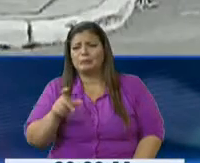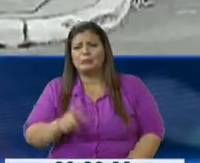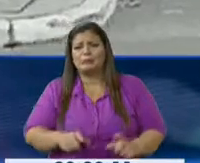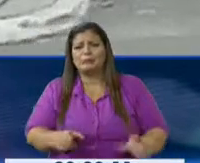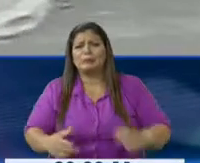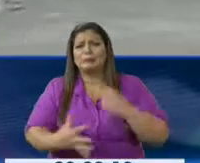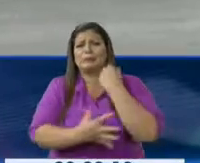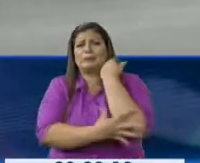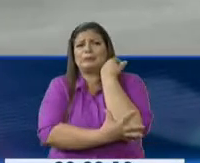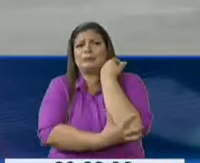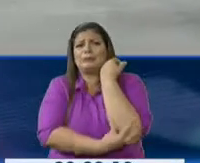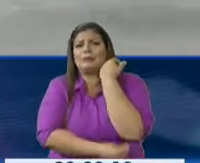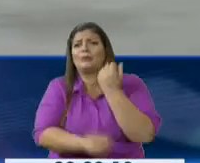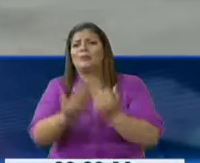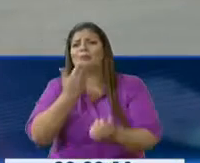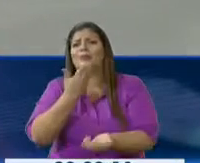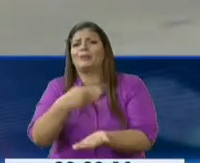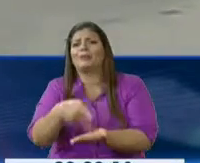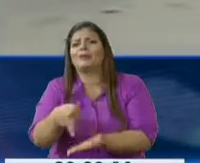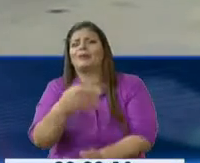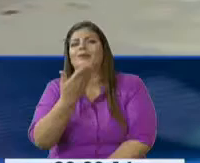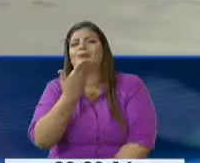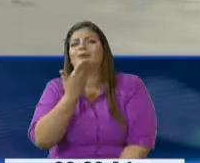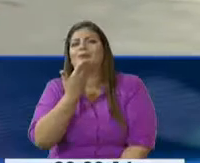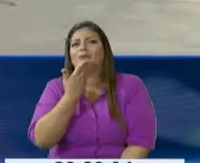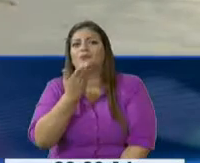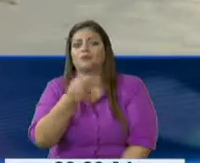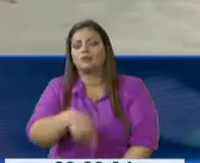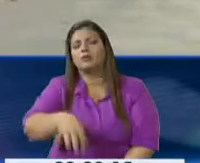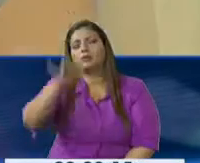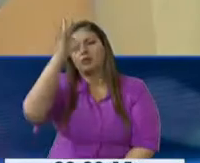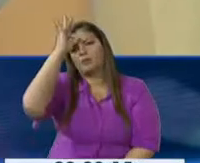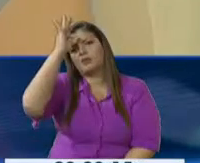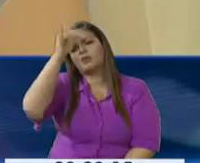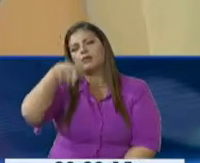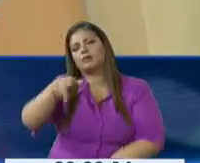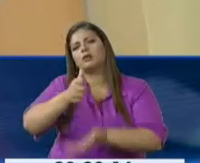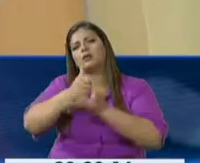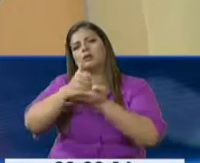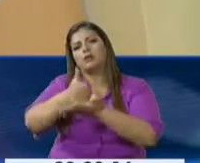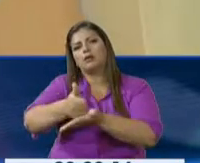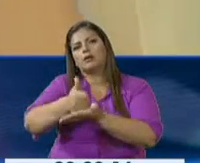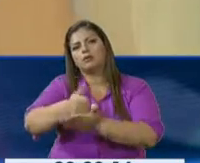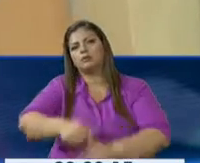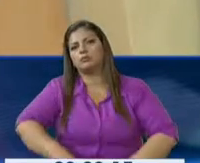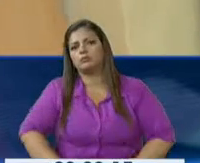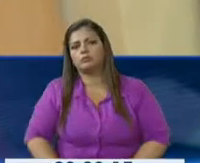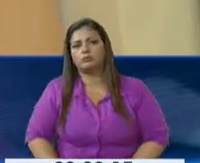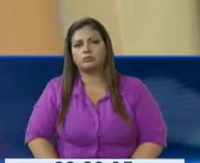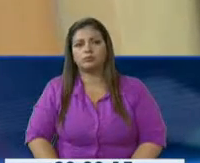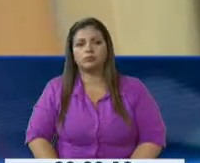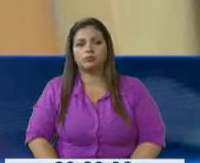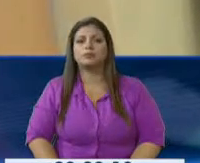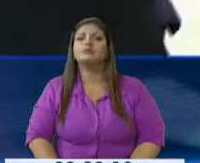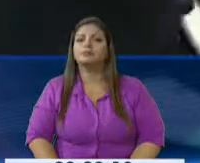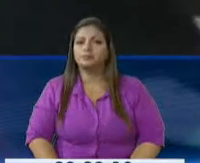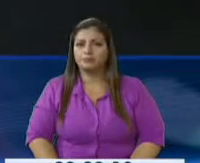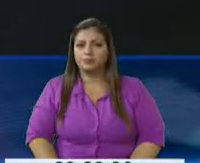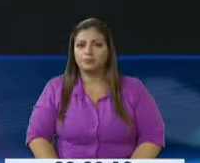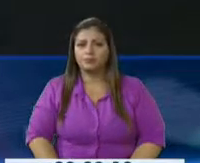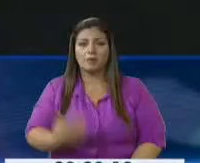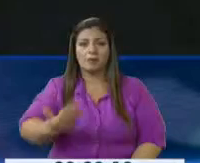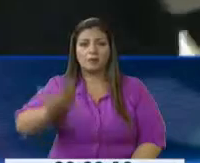poder sustentar ese tipo de sostener ese gasto. De allí que el Hospital Bernaza, la Junta de Beneficencia, ya en el